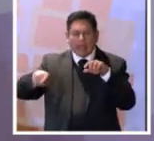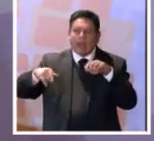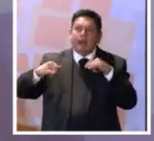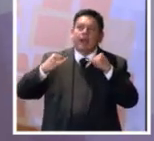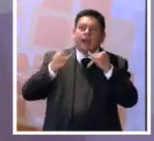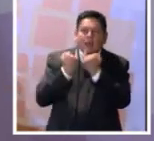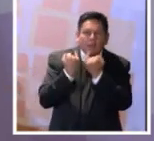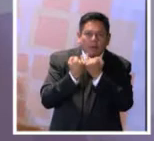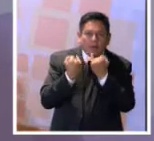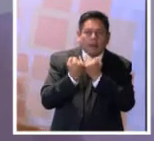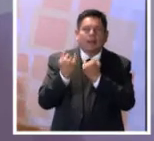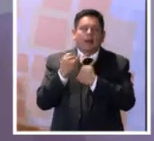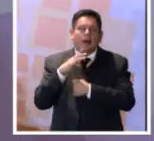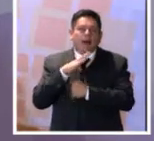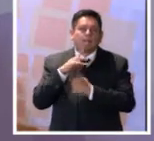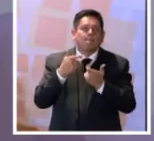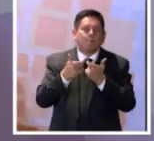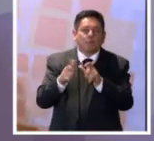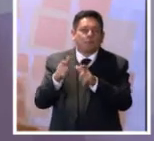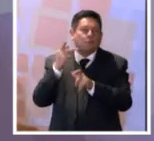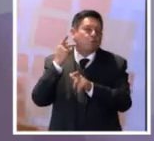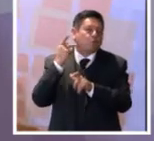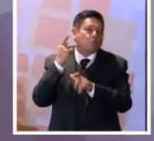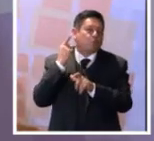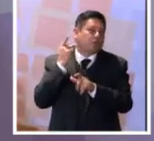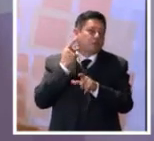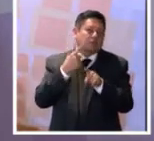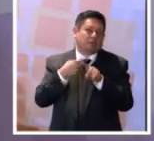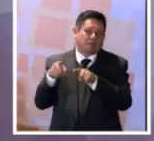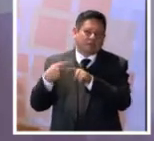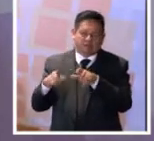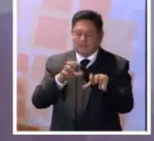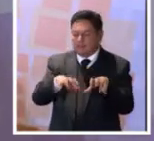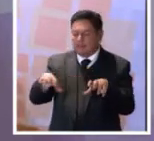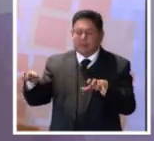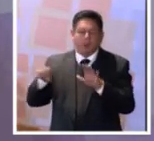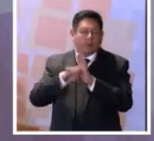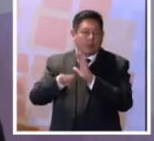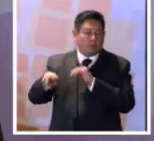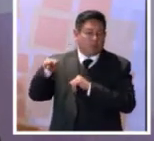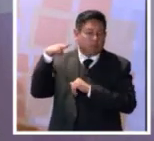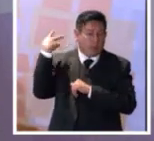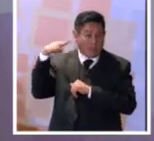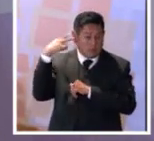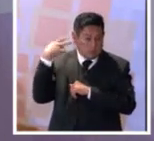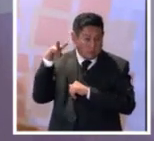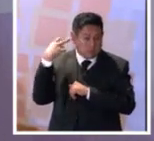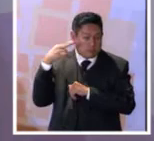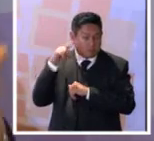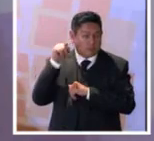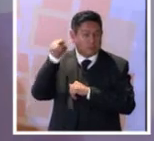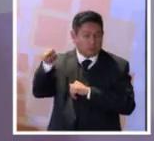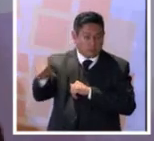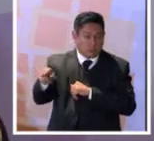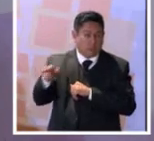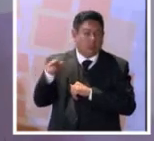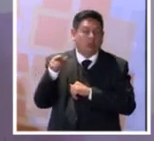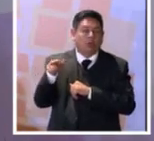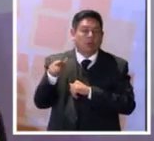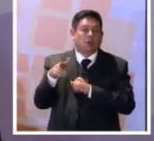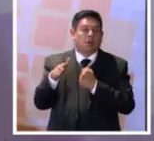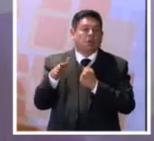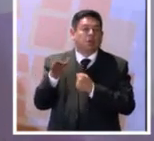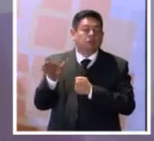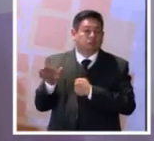políticos. Efectivamente, ustedes saben que en el estado de Veracruz está a punto de